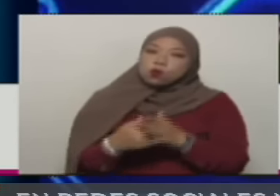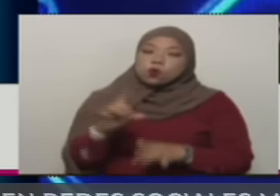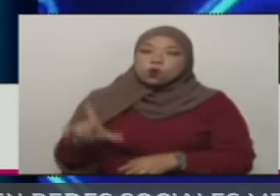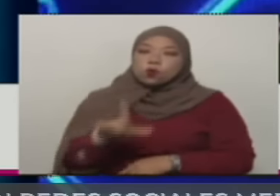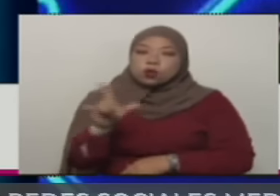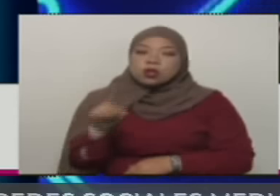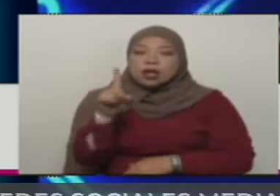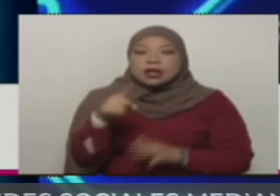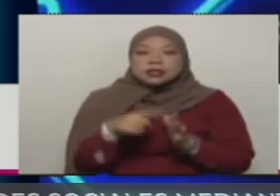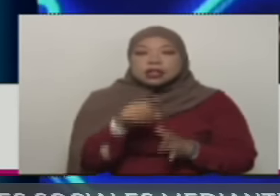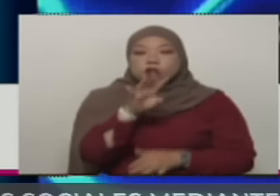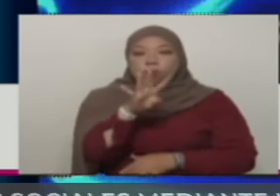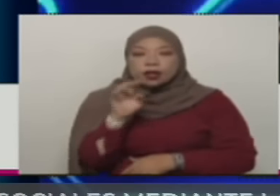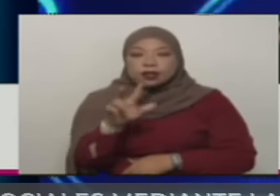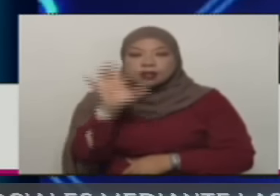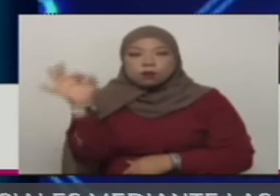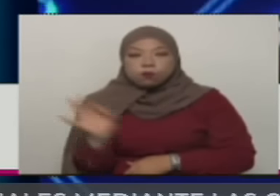143%.